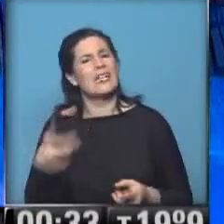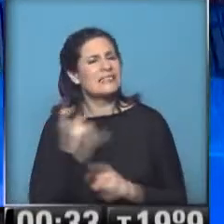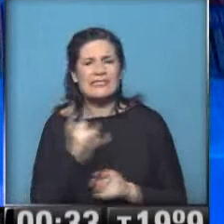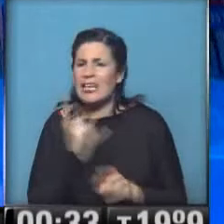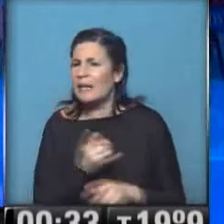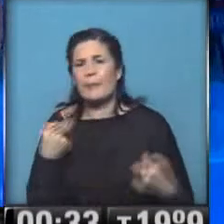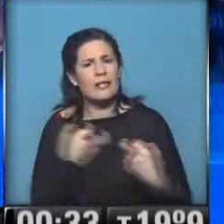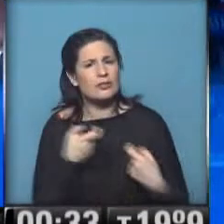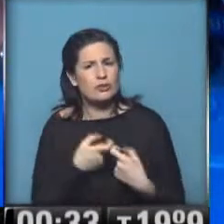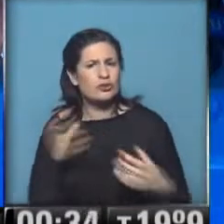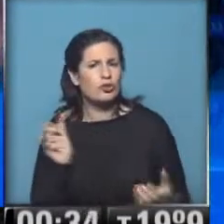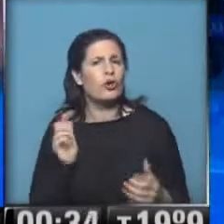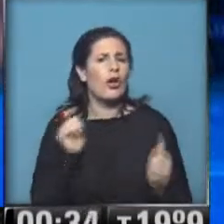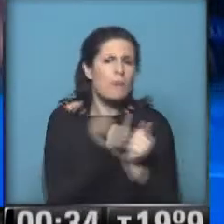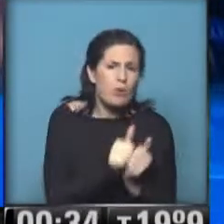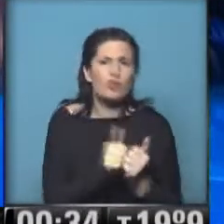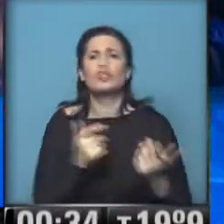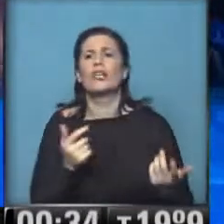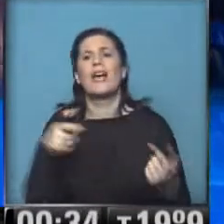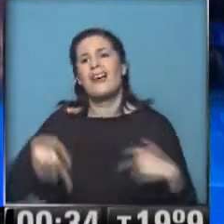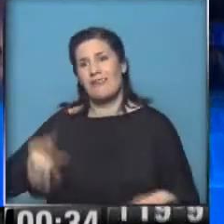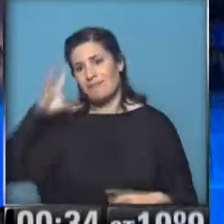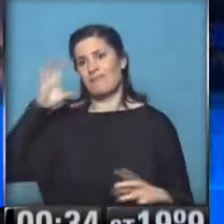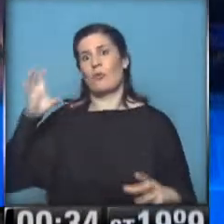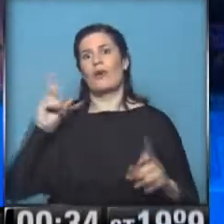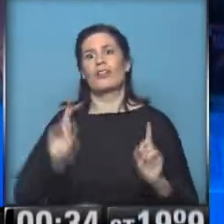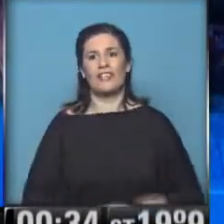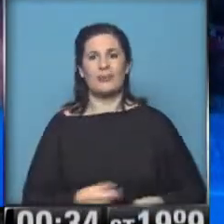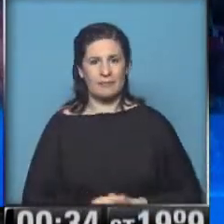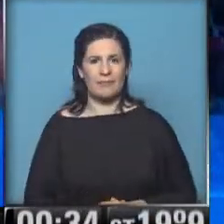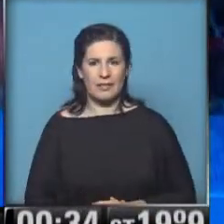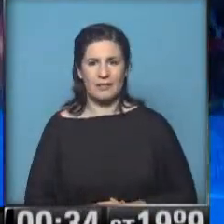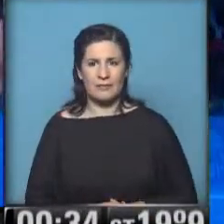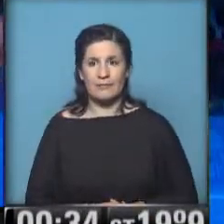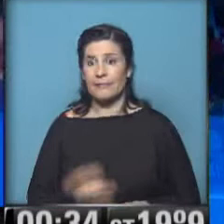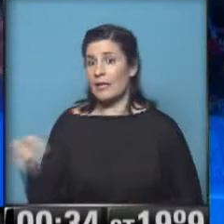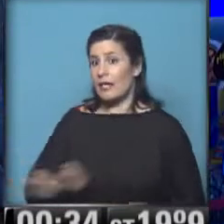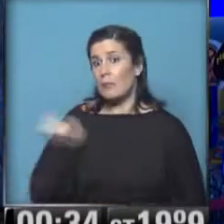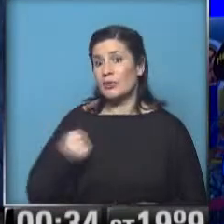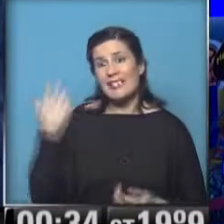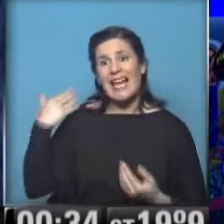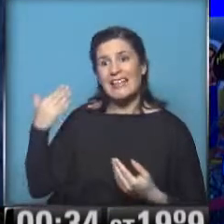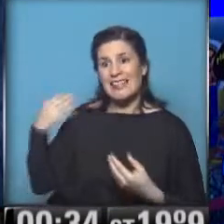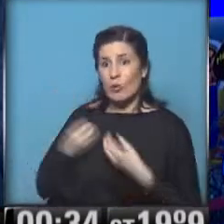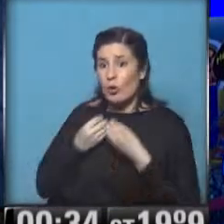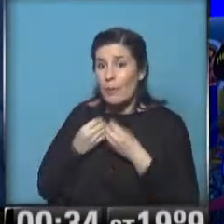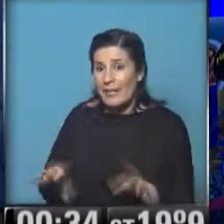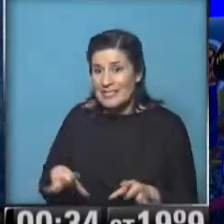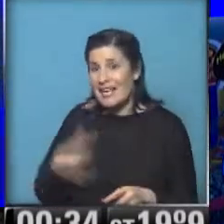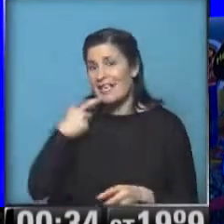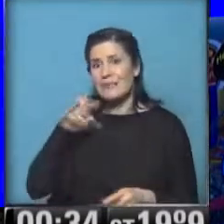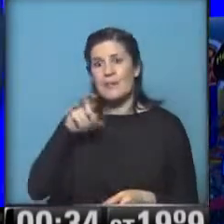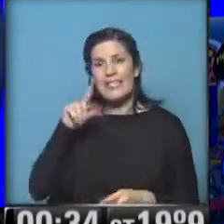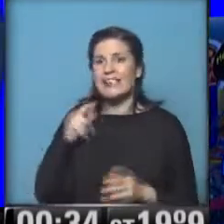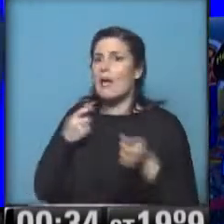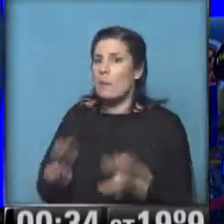allí junto a ellos todo el tiempo. Trabajando fue muy importante en el principio, sí, en el principio de lo que fue